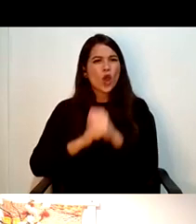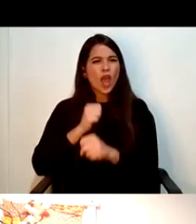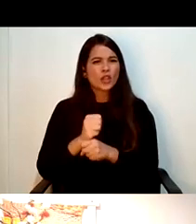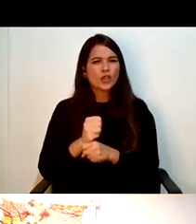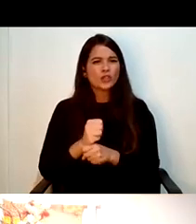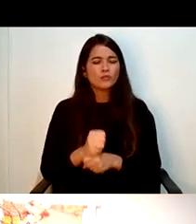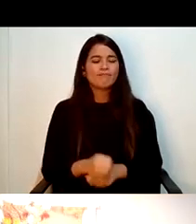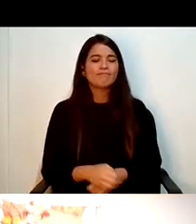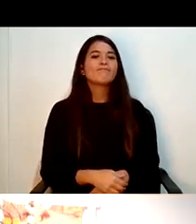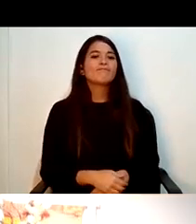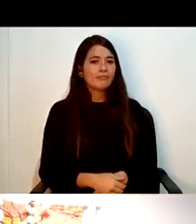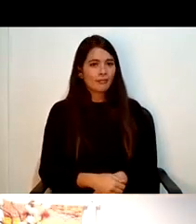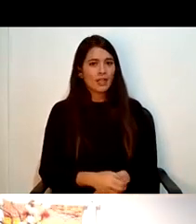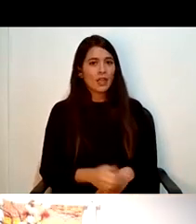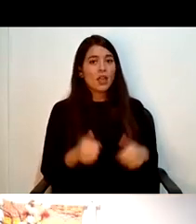Bueno,